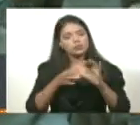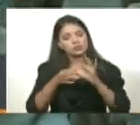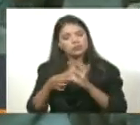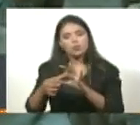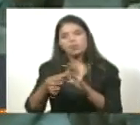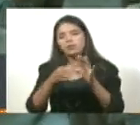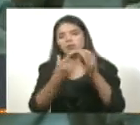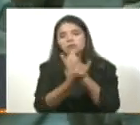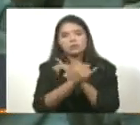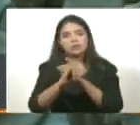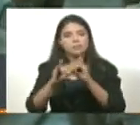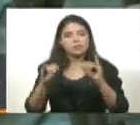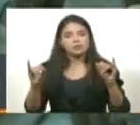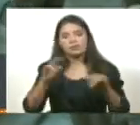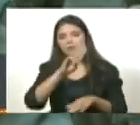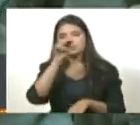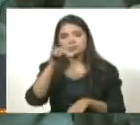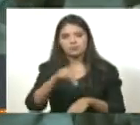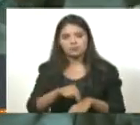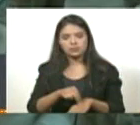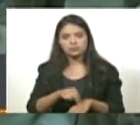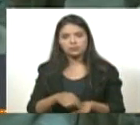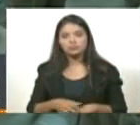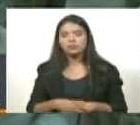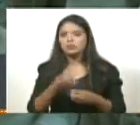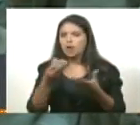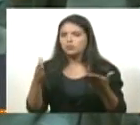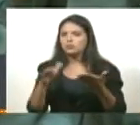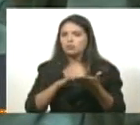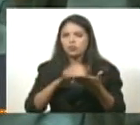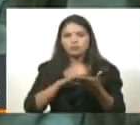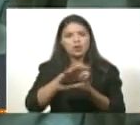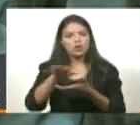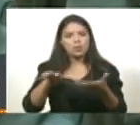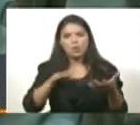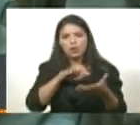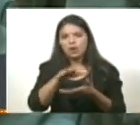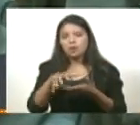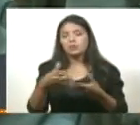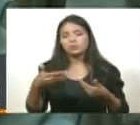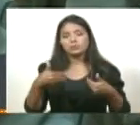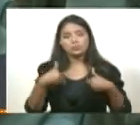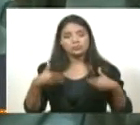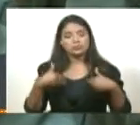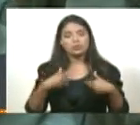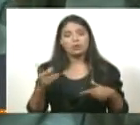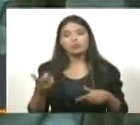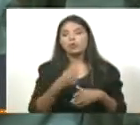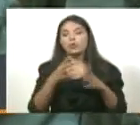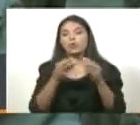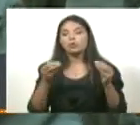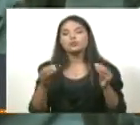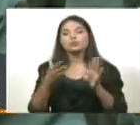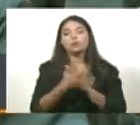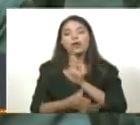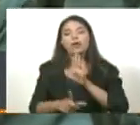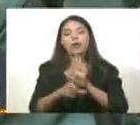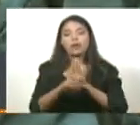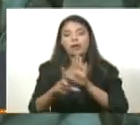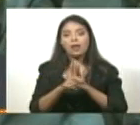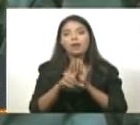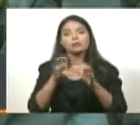e independencia nacional, dando solución a los problemas que nos afectan en el marco de las leyes y